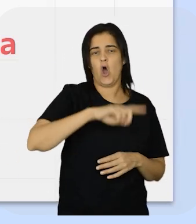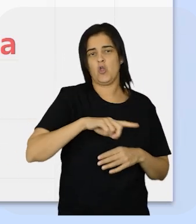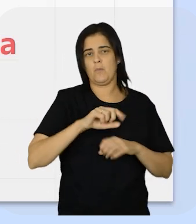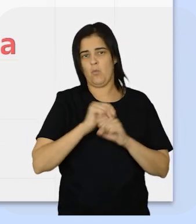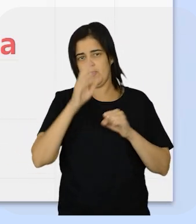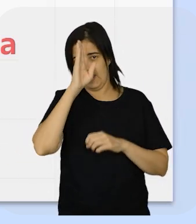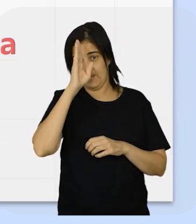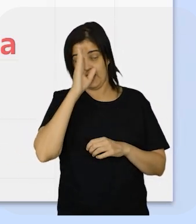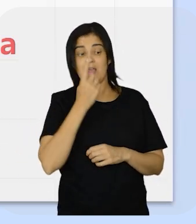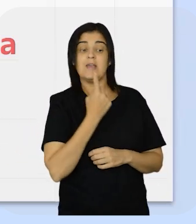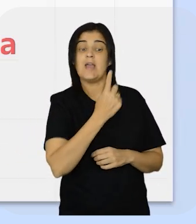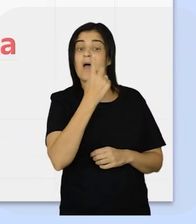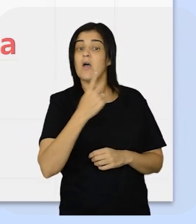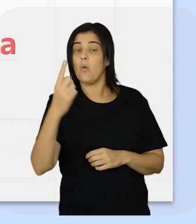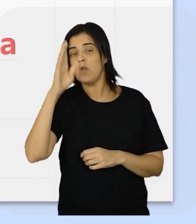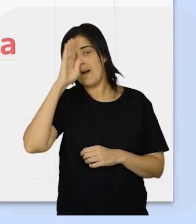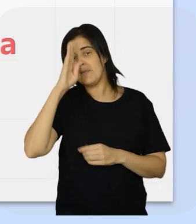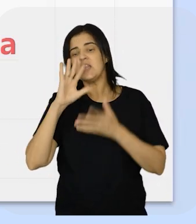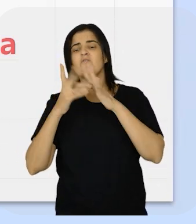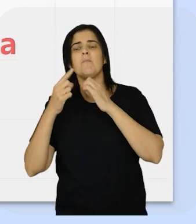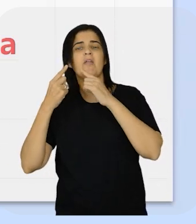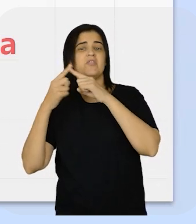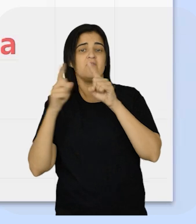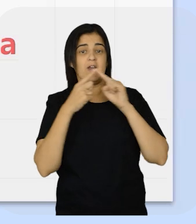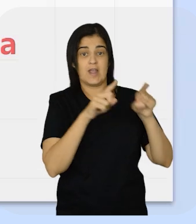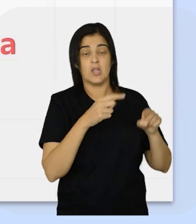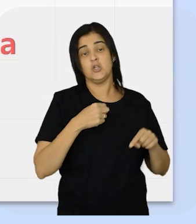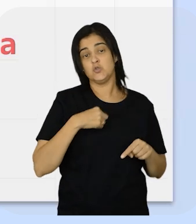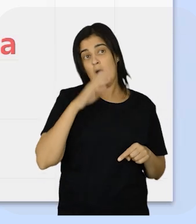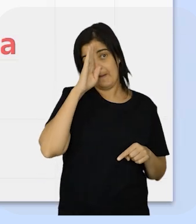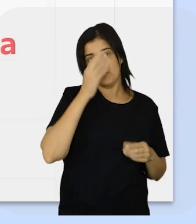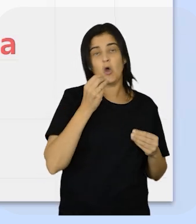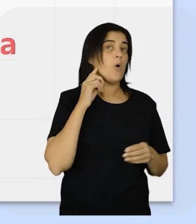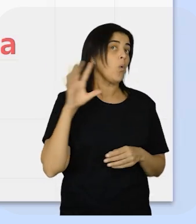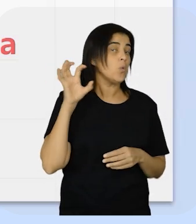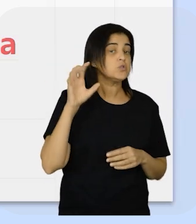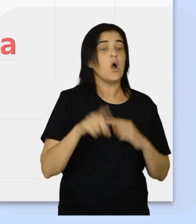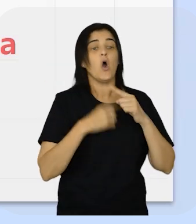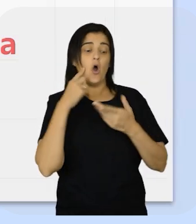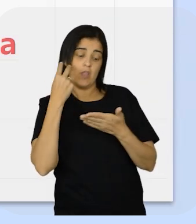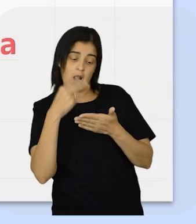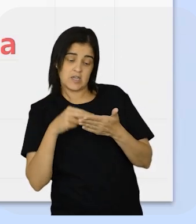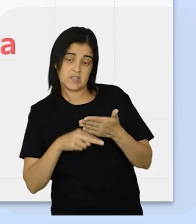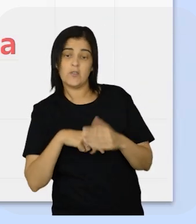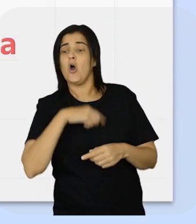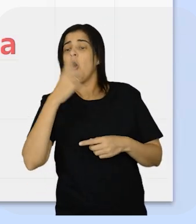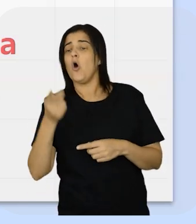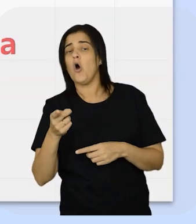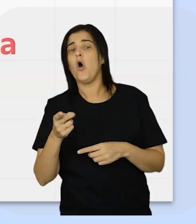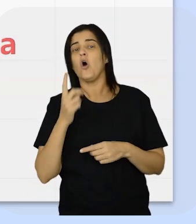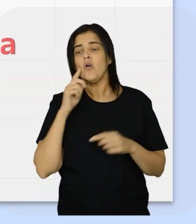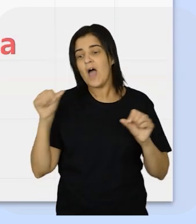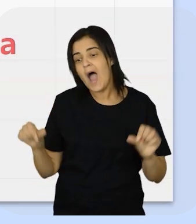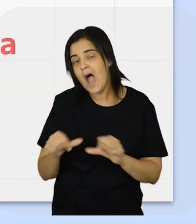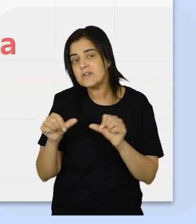Por ejemplo, cada uno de nosotros aprende de manera diferente. Yo aprendo escuchando, otros aprenden leyendo, otros aprenden